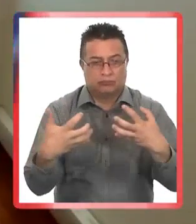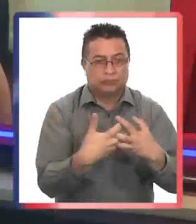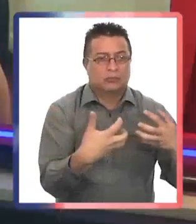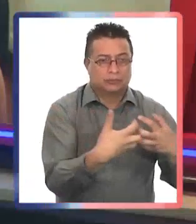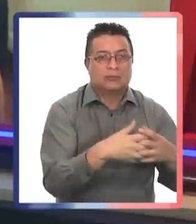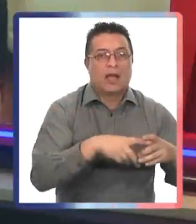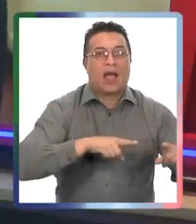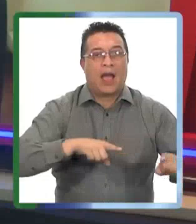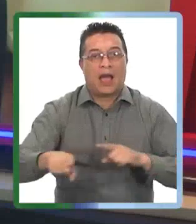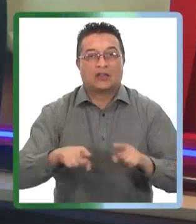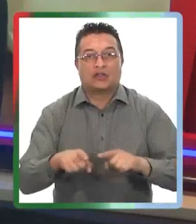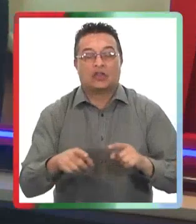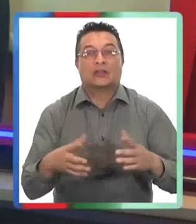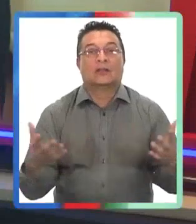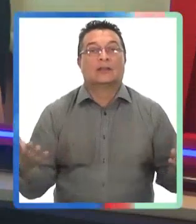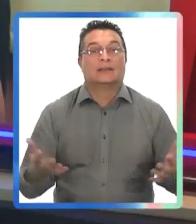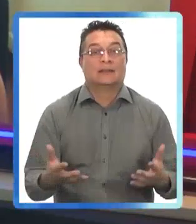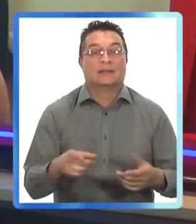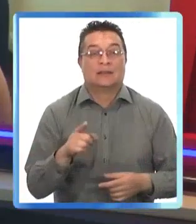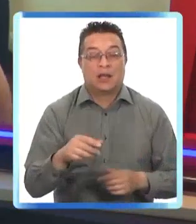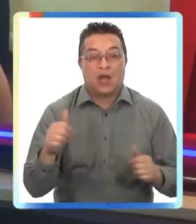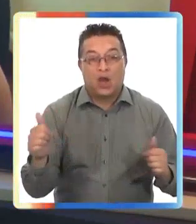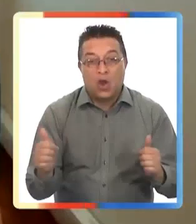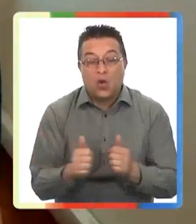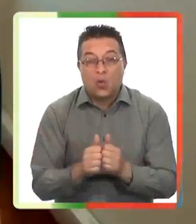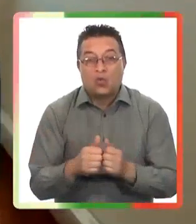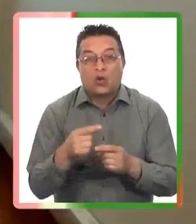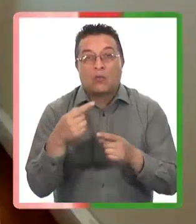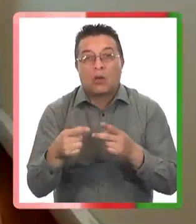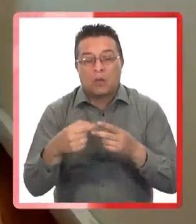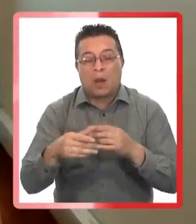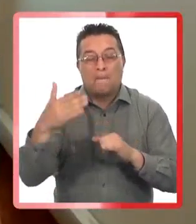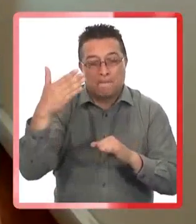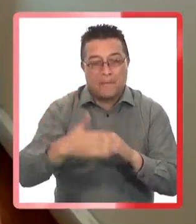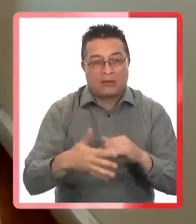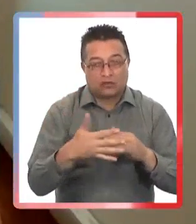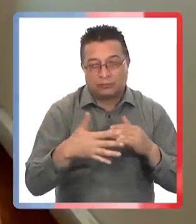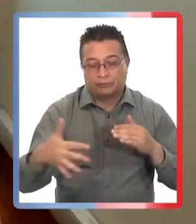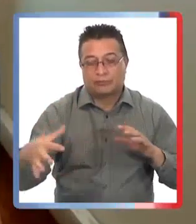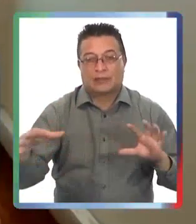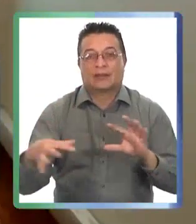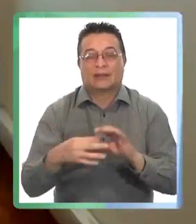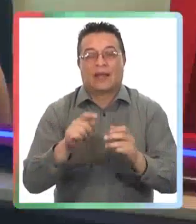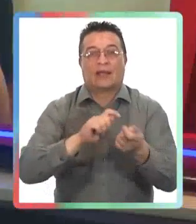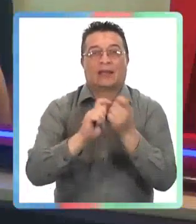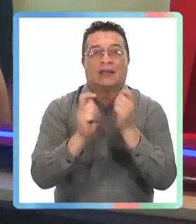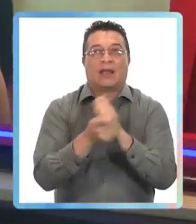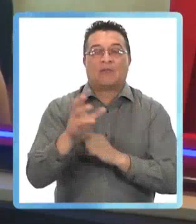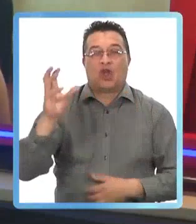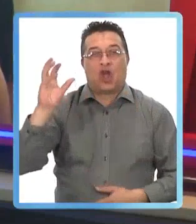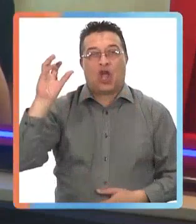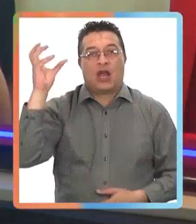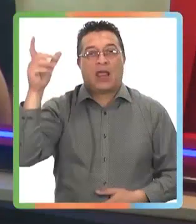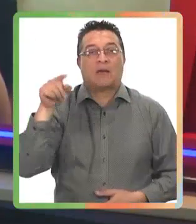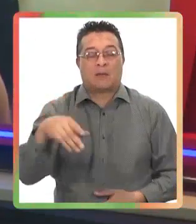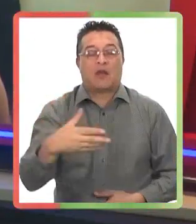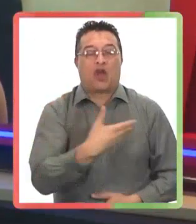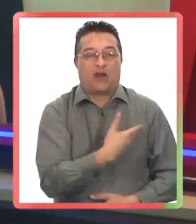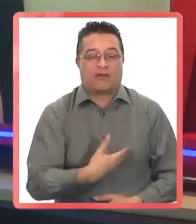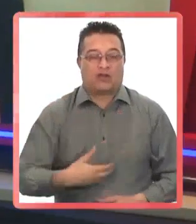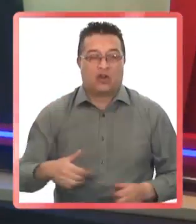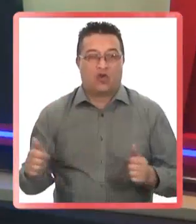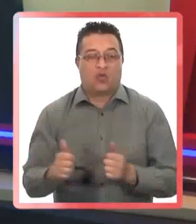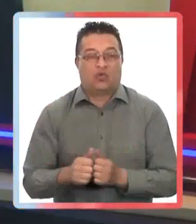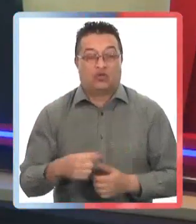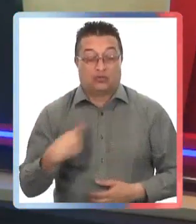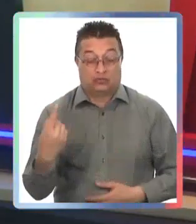con planes de más largo plazo vinculados a la agenda de cambio climático que lleva el gobierno en su conjunto. Somos un país productor,